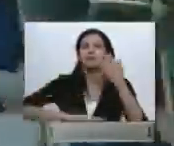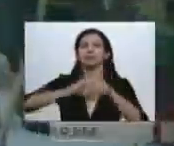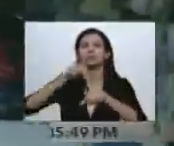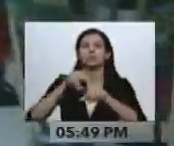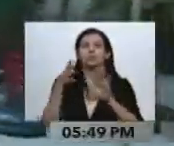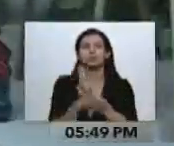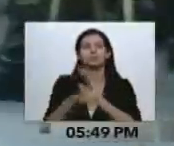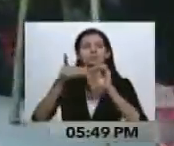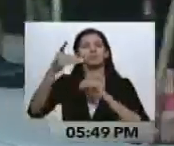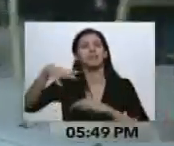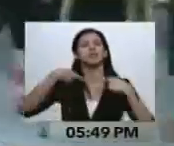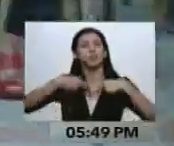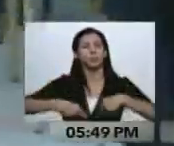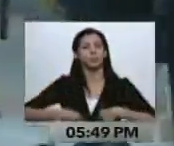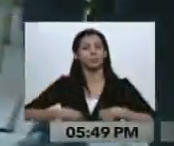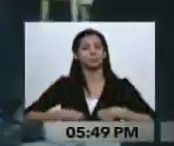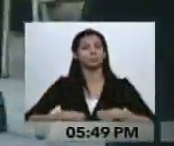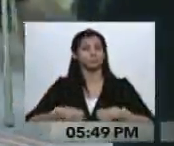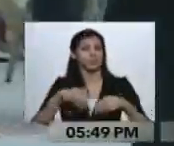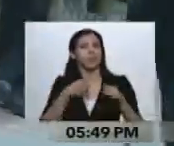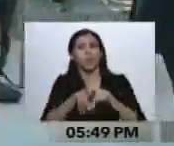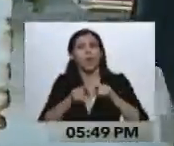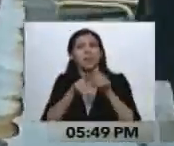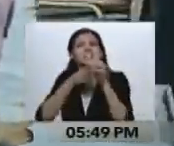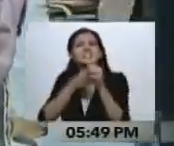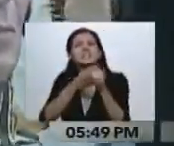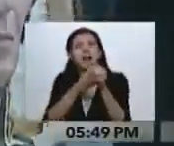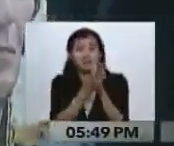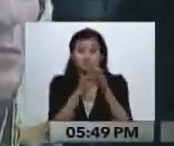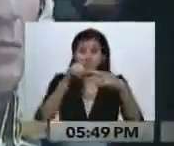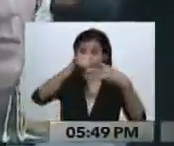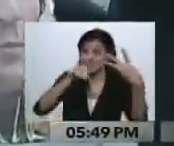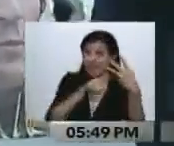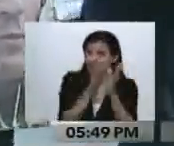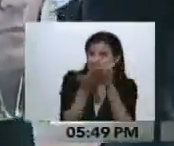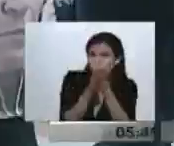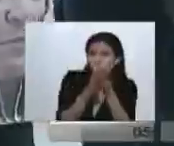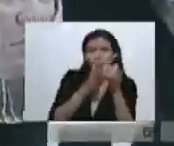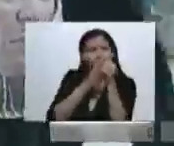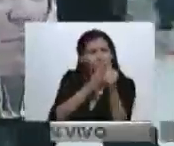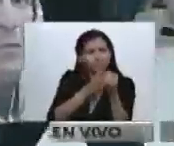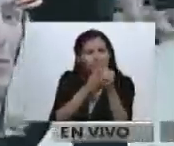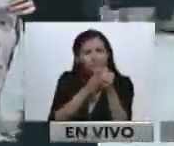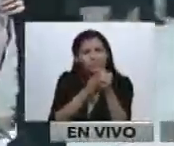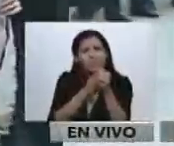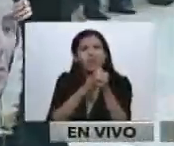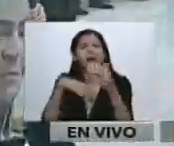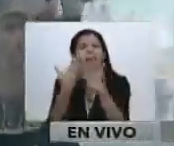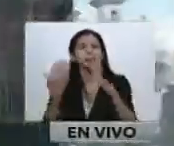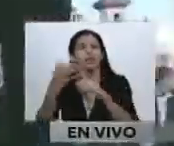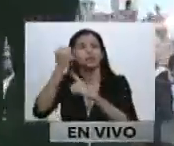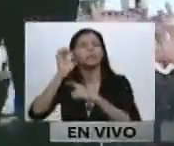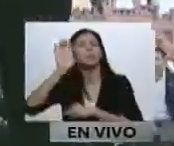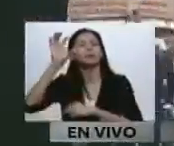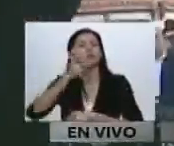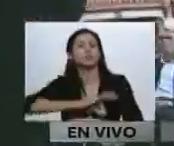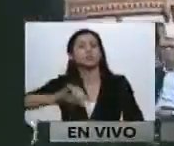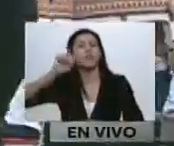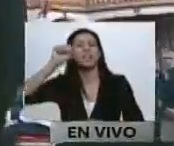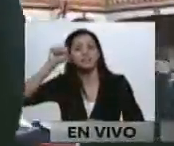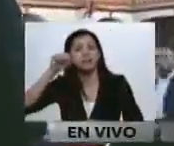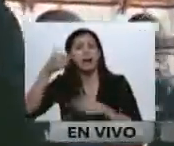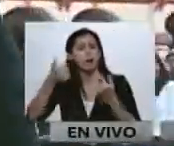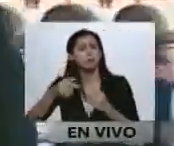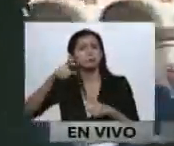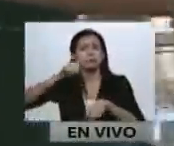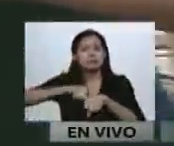humanos como guías de sentido para seguir construyendo el país socialista que deseamos en estos tiempos de